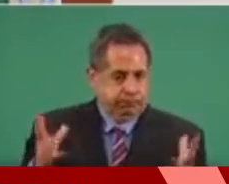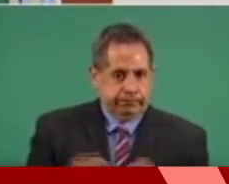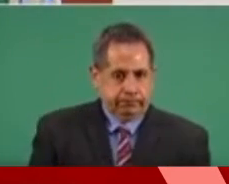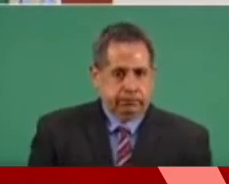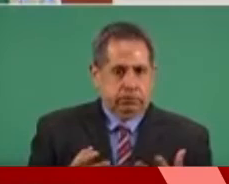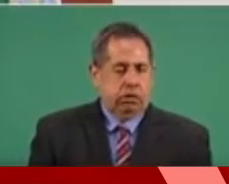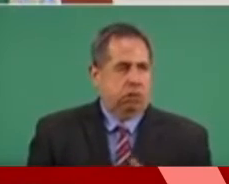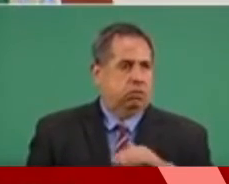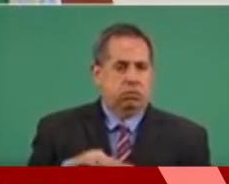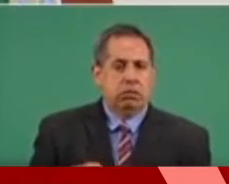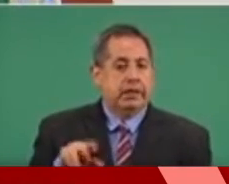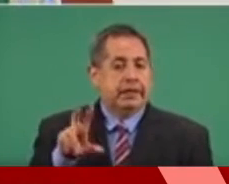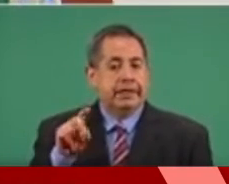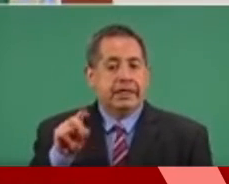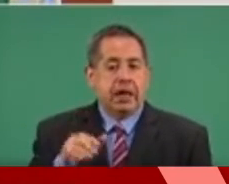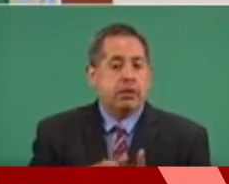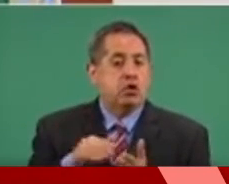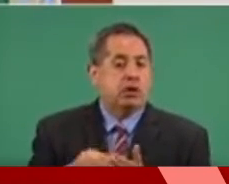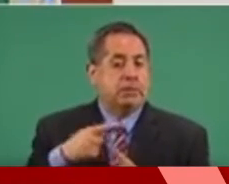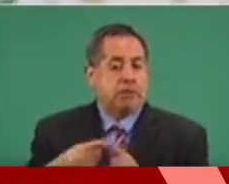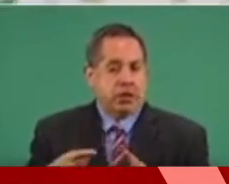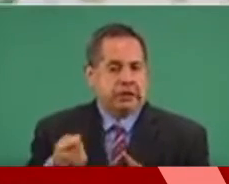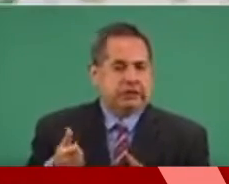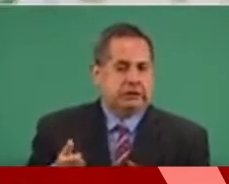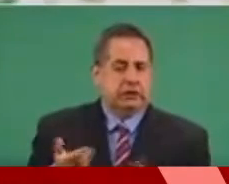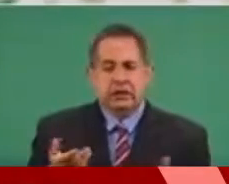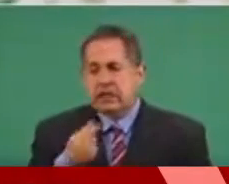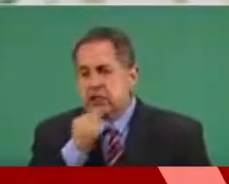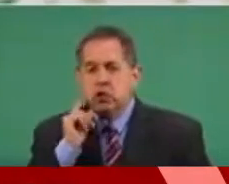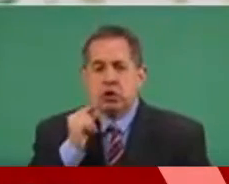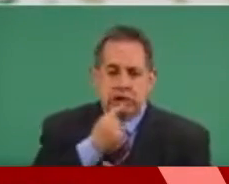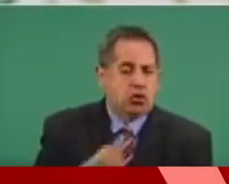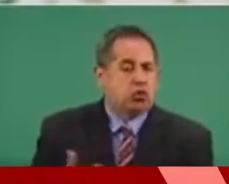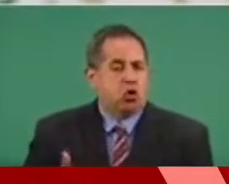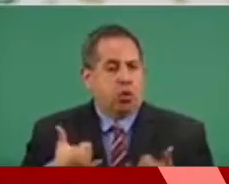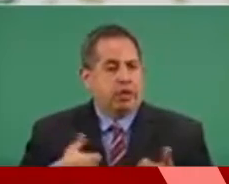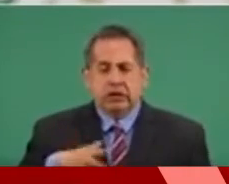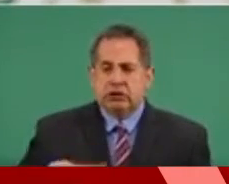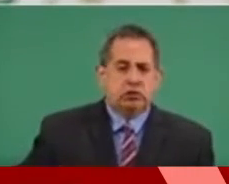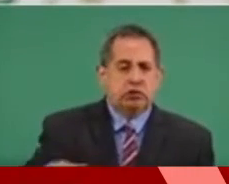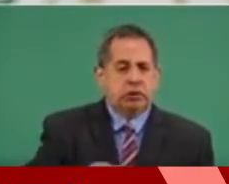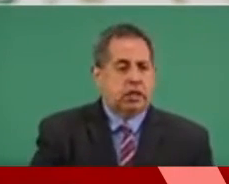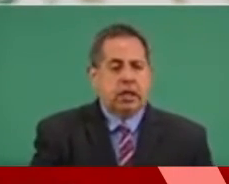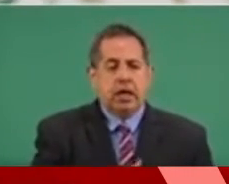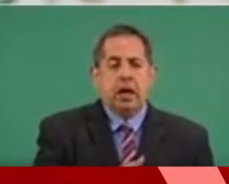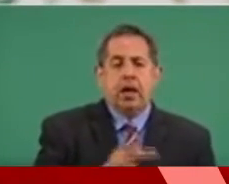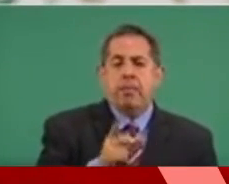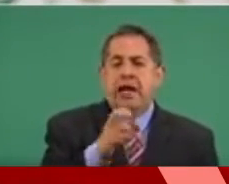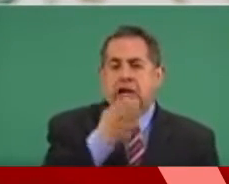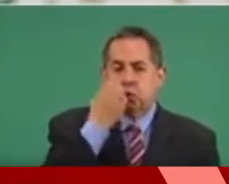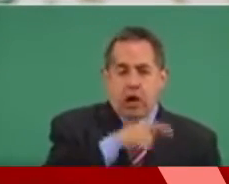casi 30 millones y medio de niñas niños adolescentes y jóvenes de preescolar primaria